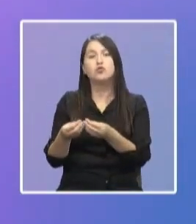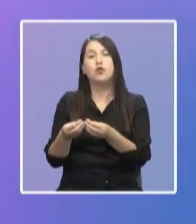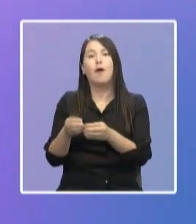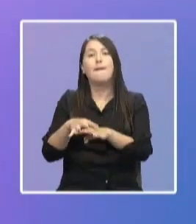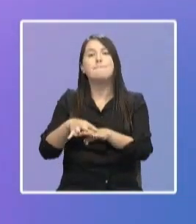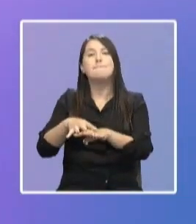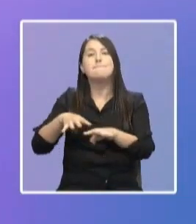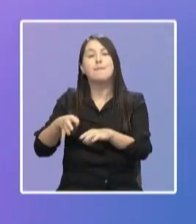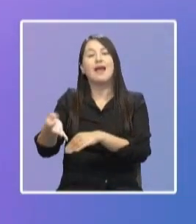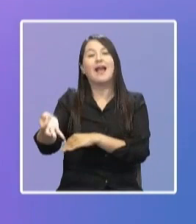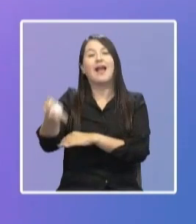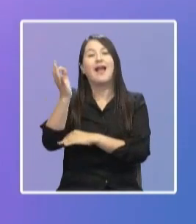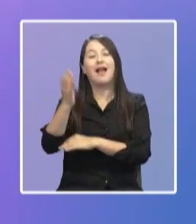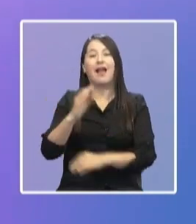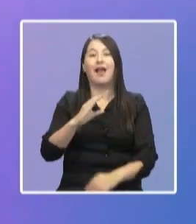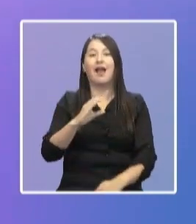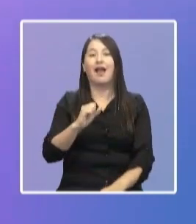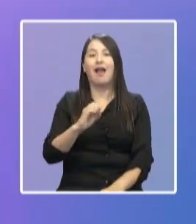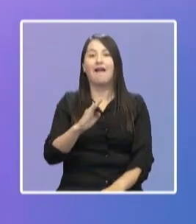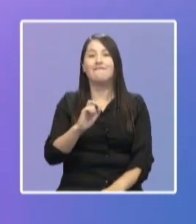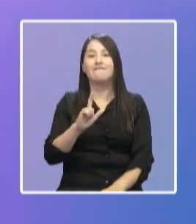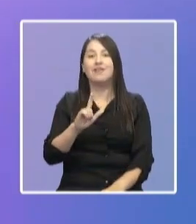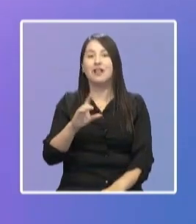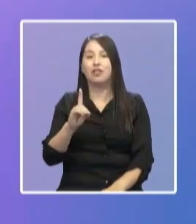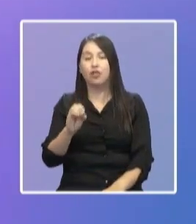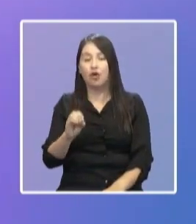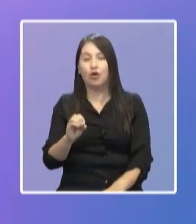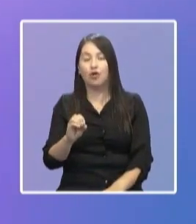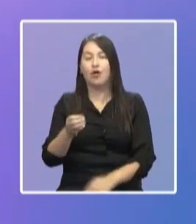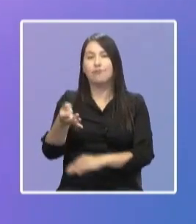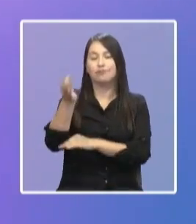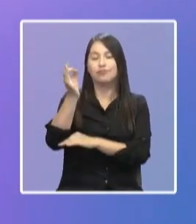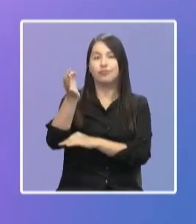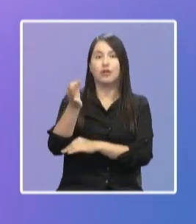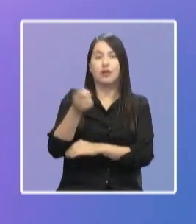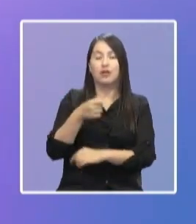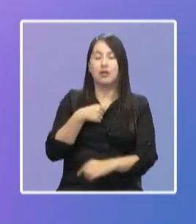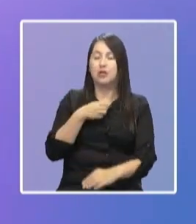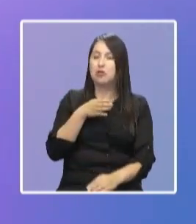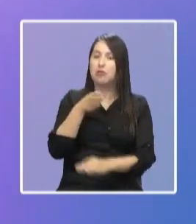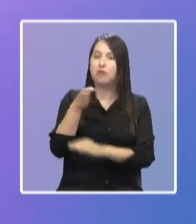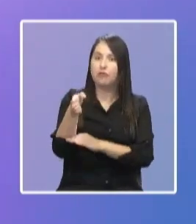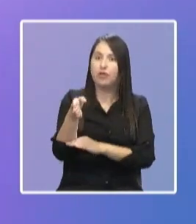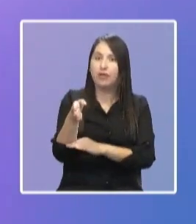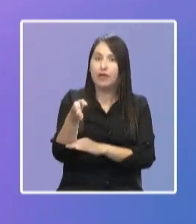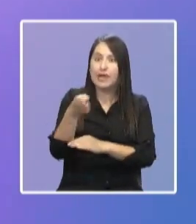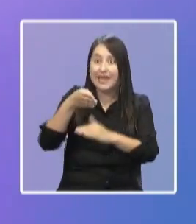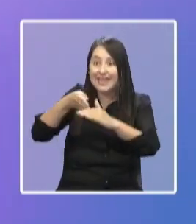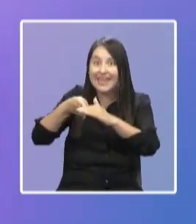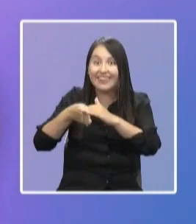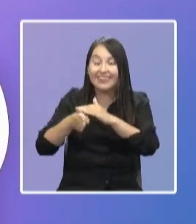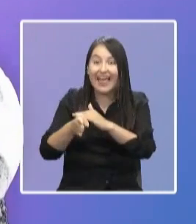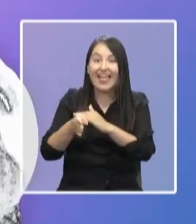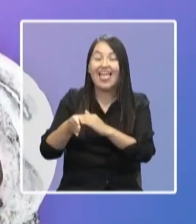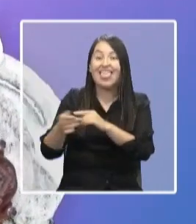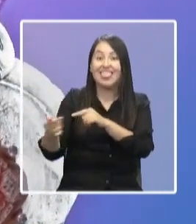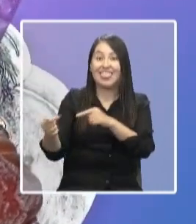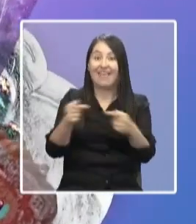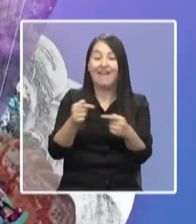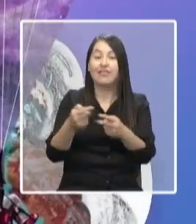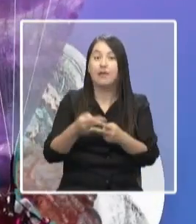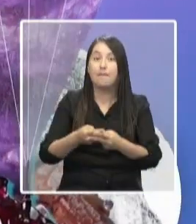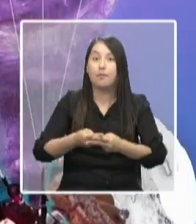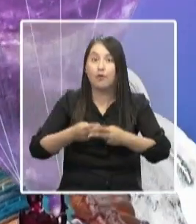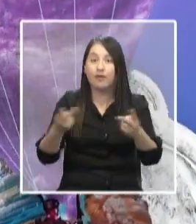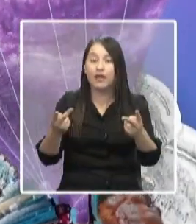plebiscitos, a muchos cabildos, y era en verdad salir y entrar al debate público, discutir